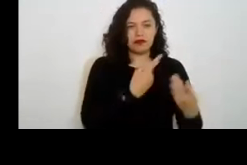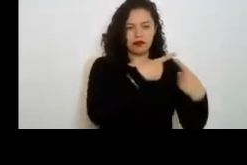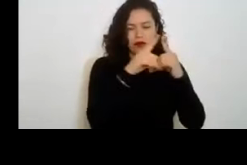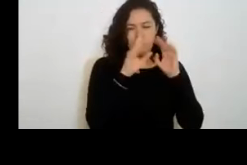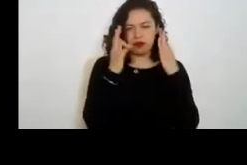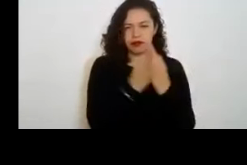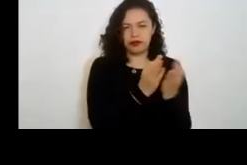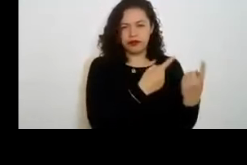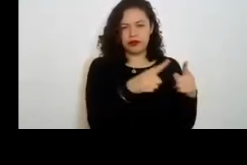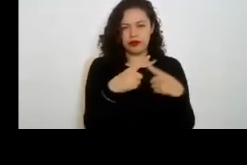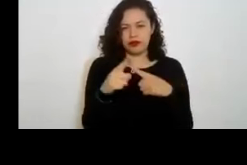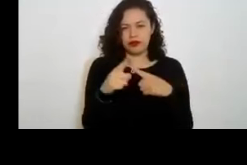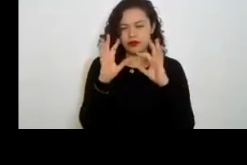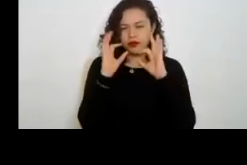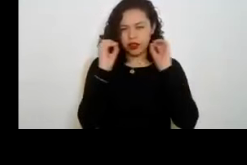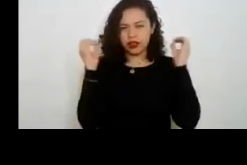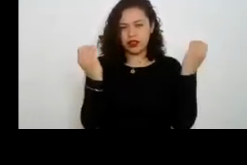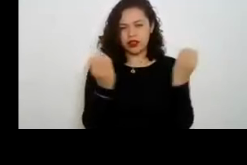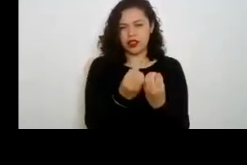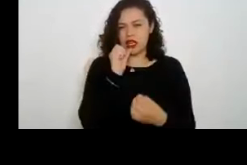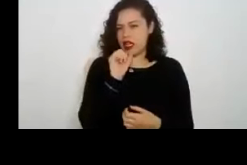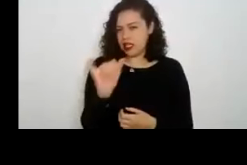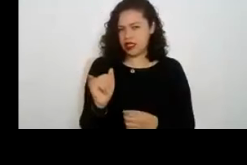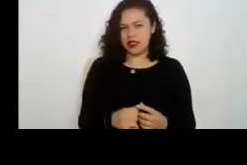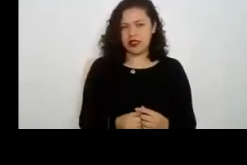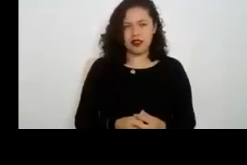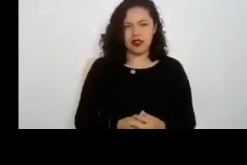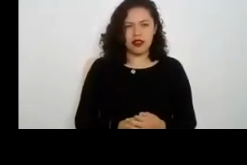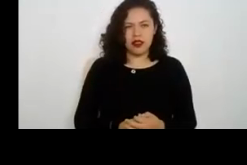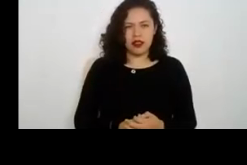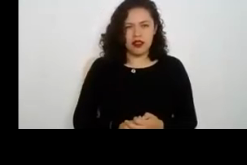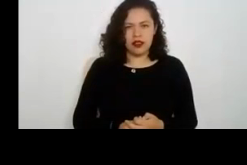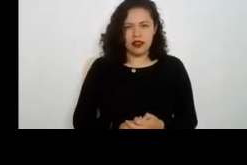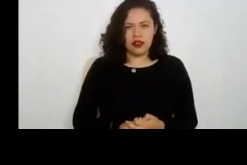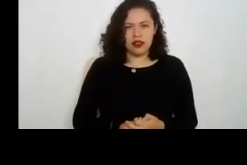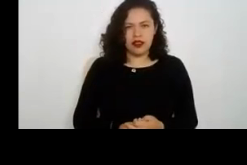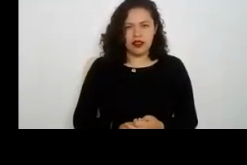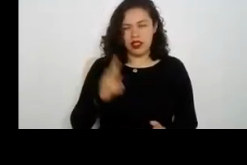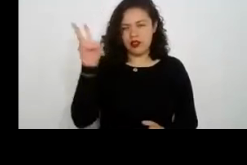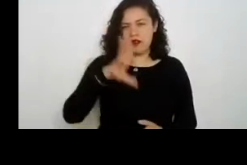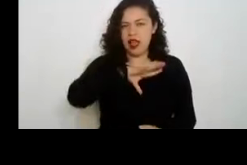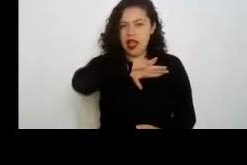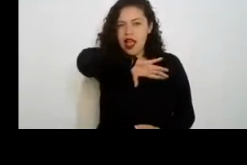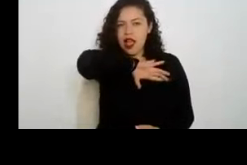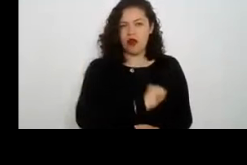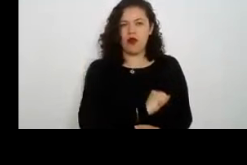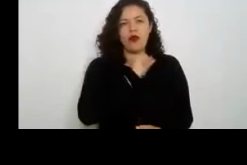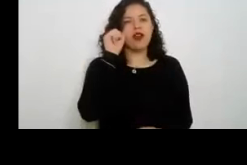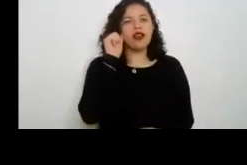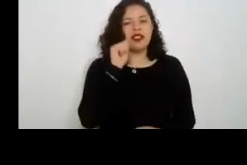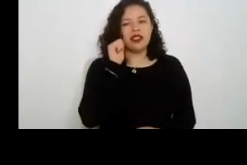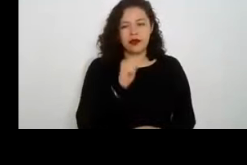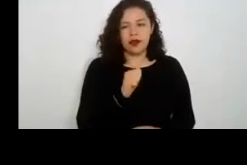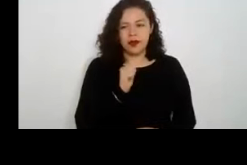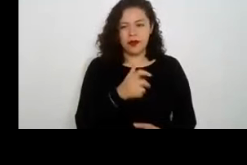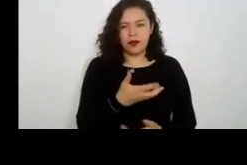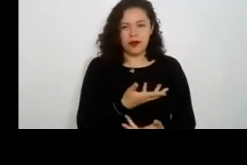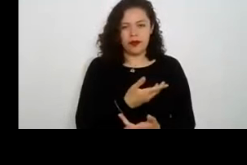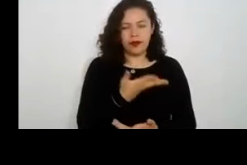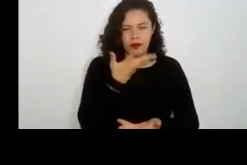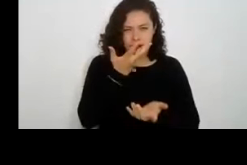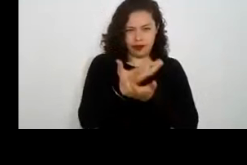varias organizaciones en ese sentido. Y la verdad es que es algo que nos encanta estar haciendo todo el tiempo. Y el año pasado nosotros ya también tenemos